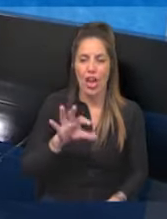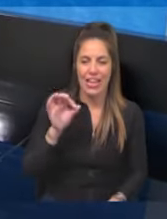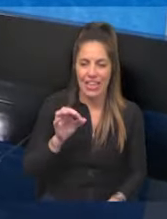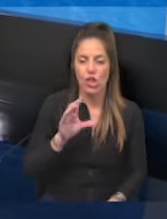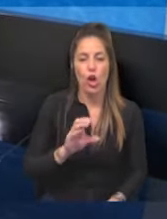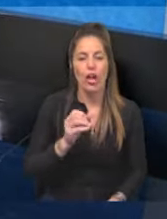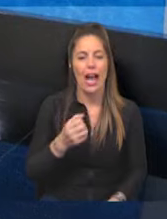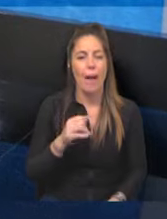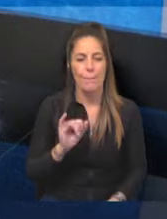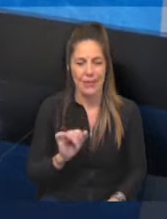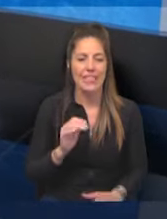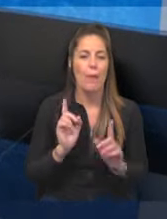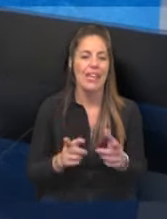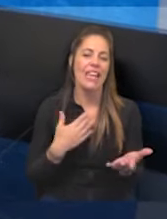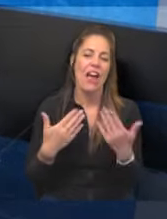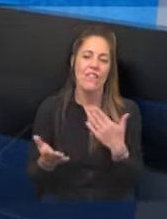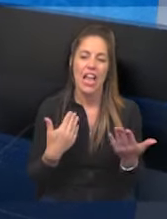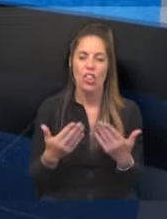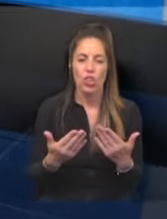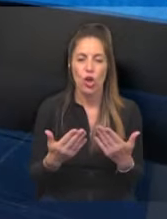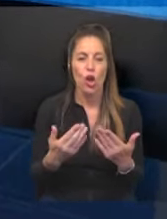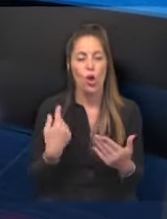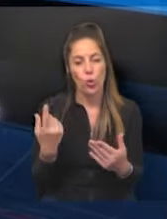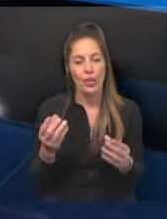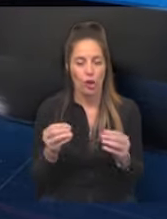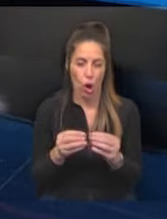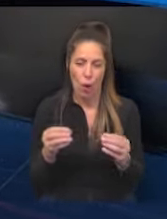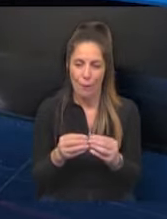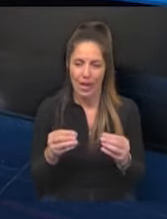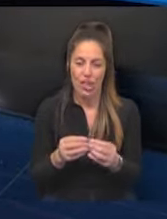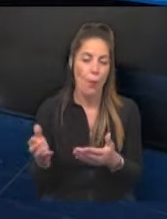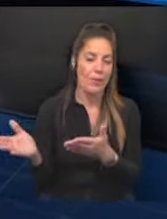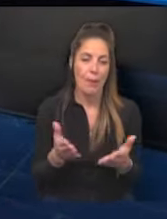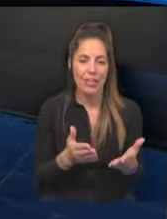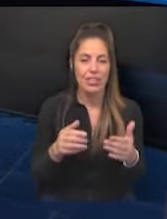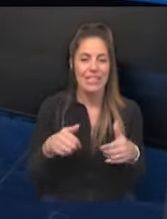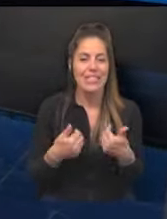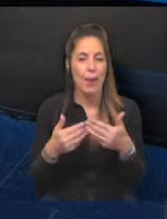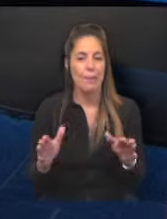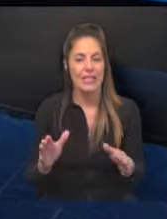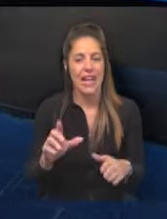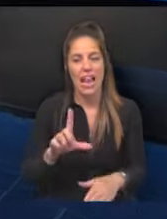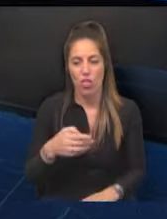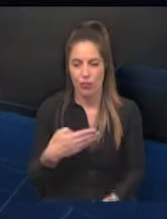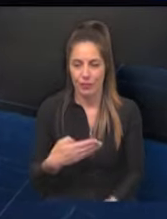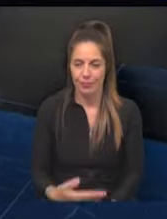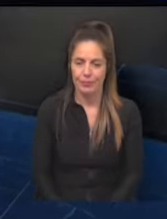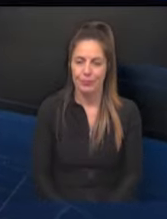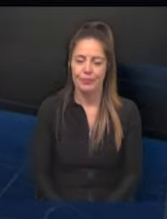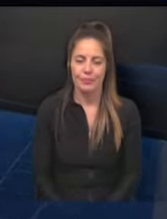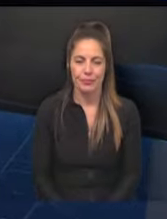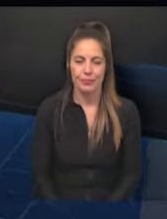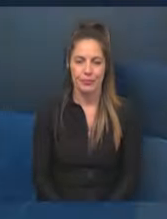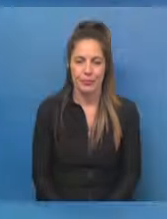Daniel cam también estaremos hablando Charlando con Antonio ladre y Daniel buquet bienvenidas bienvenidos así comienza lado